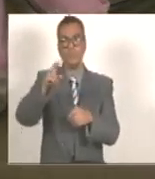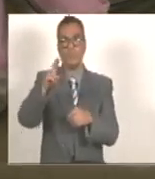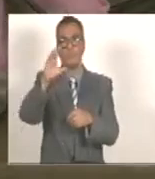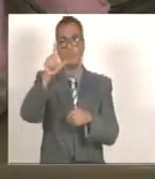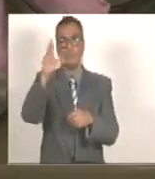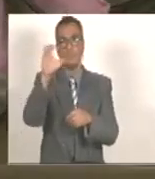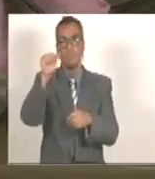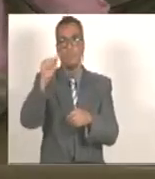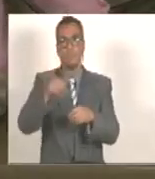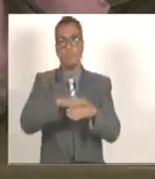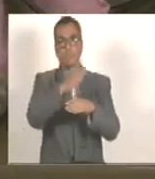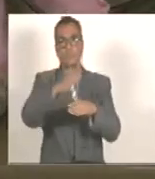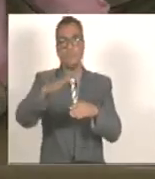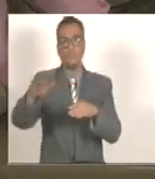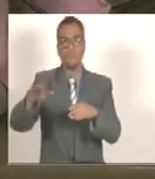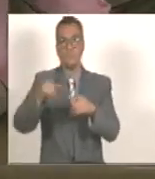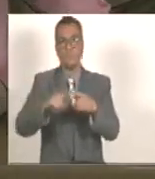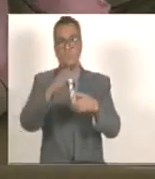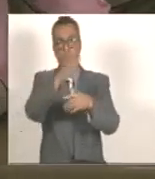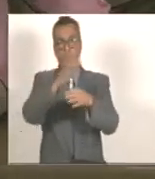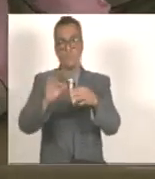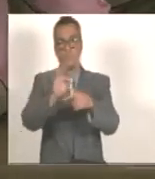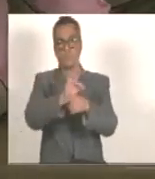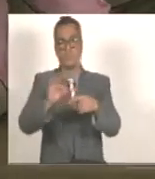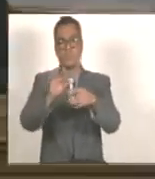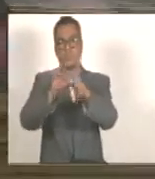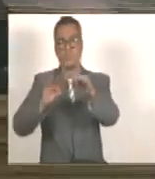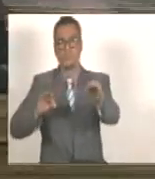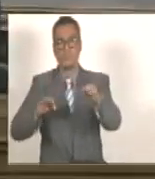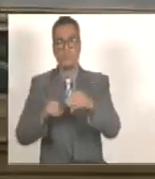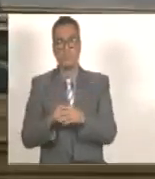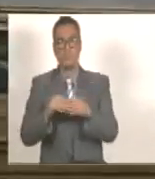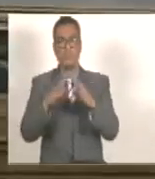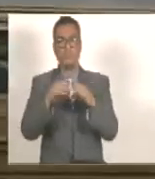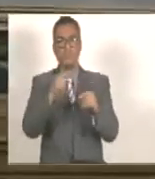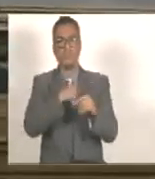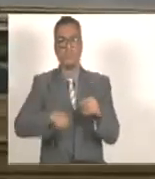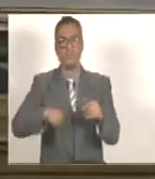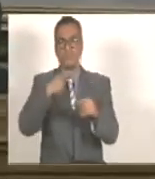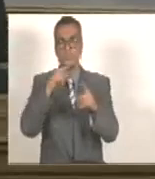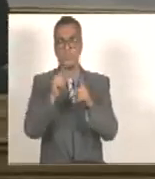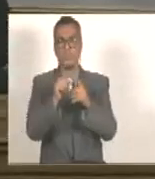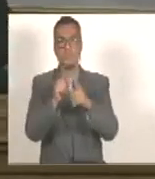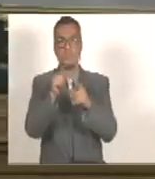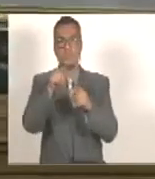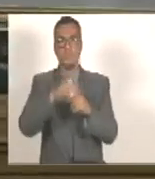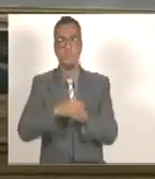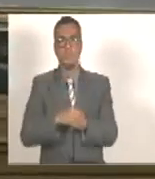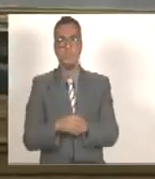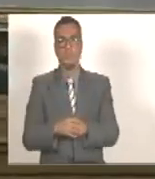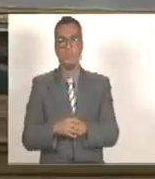en aguas por delimitar. Es todo, ciudadano presidente. Voy a dejar en el derecho de palabra a el